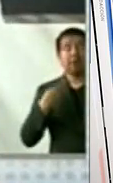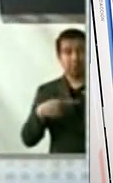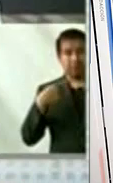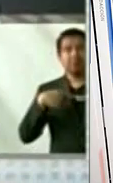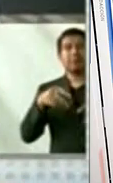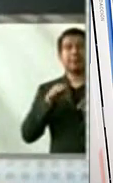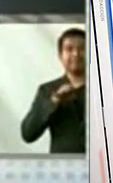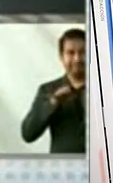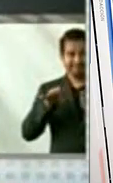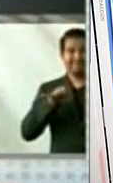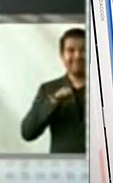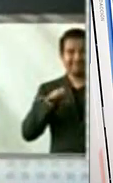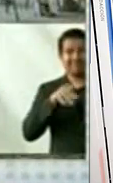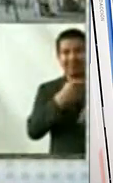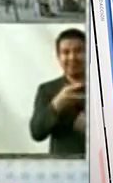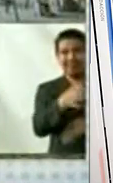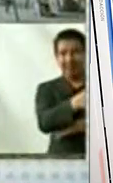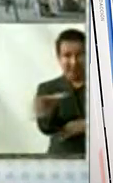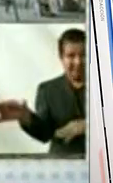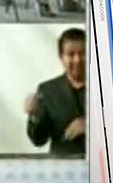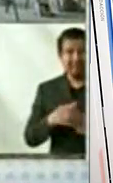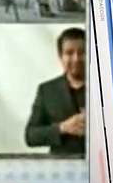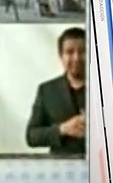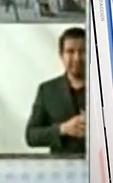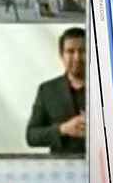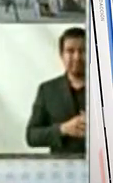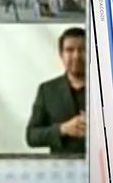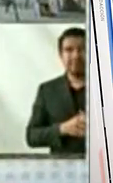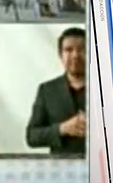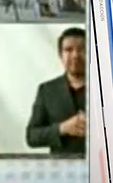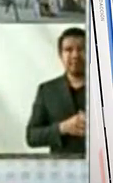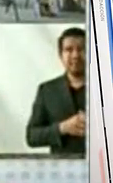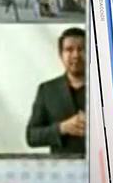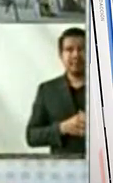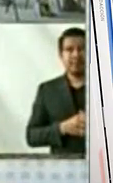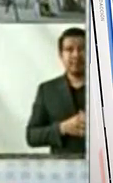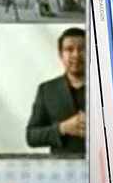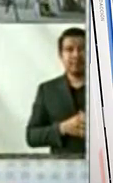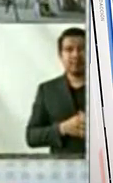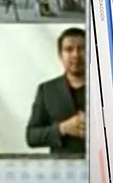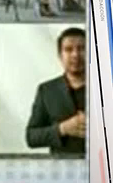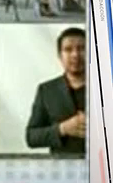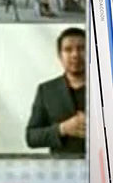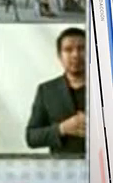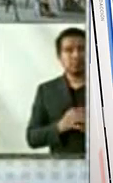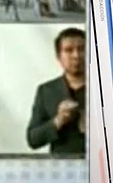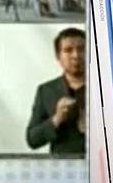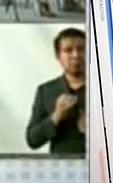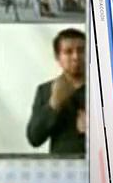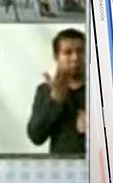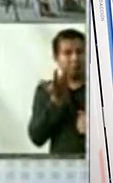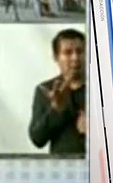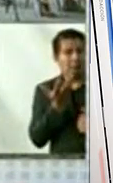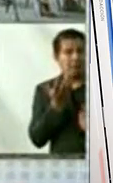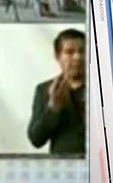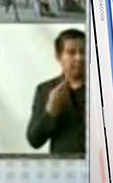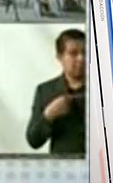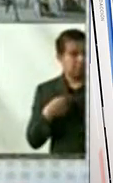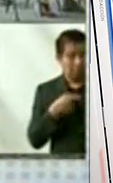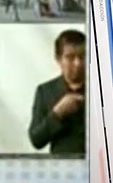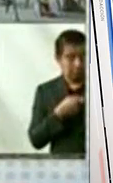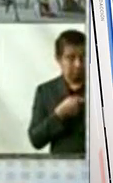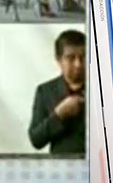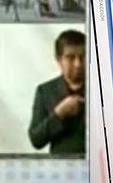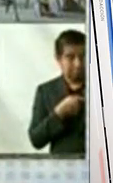de México en la próxima reunión de Glasgow, de la COP26, la postura de México